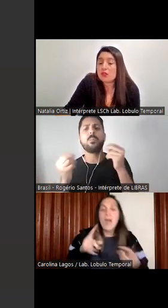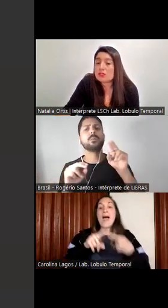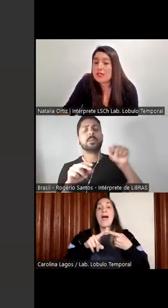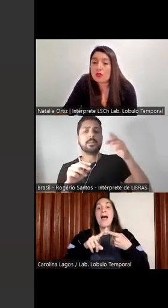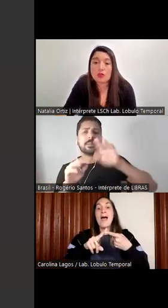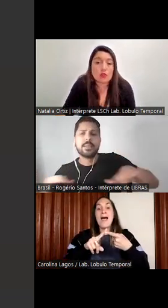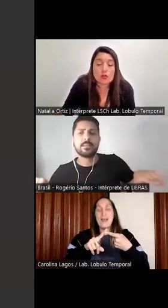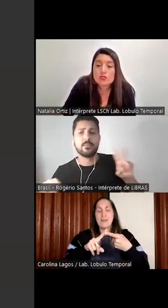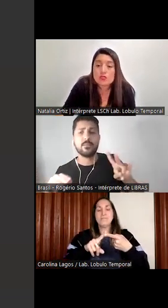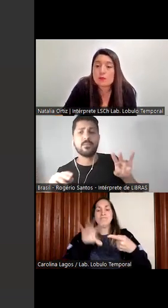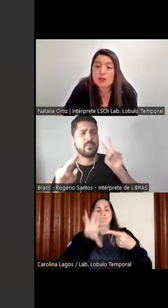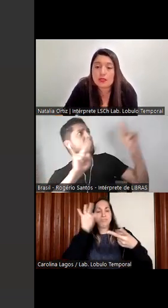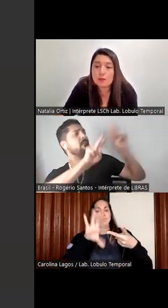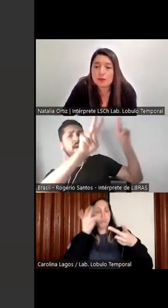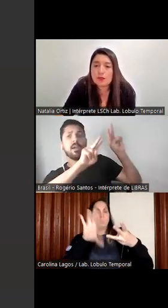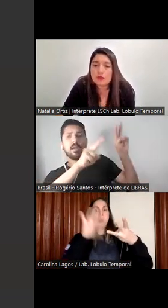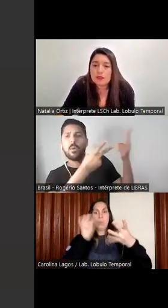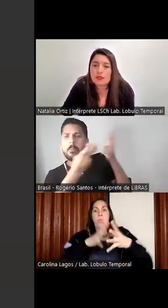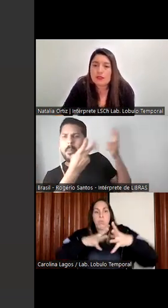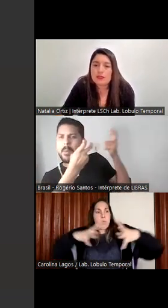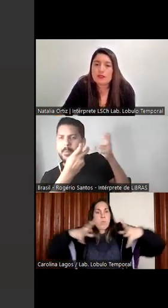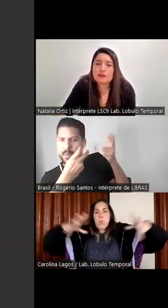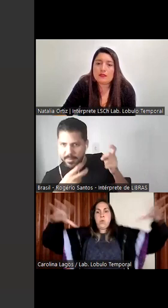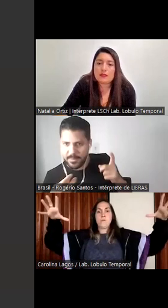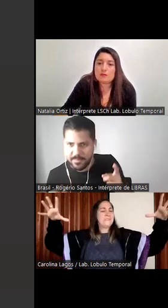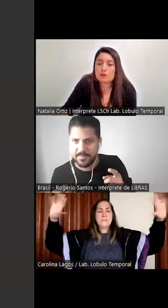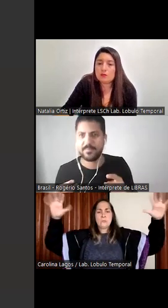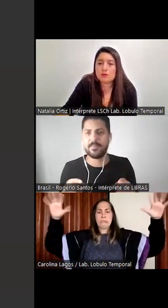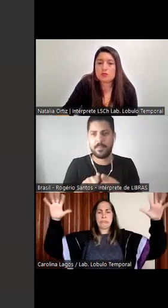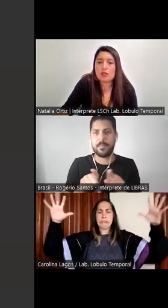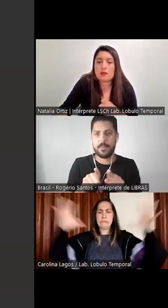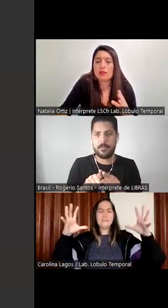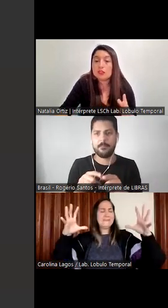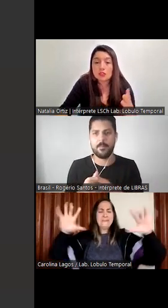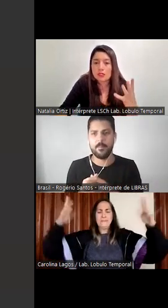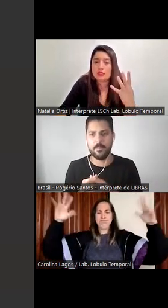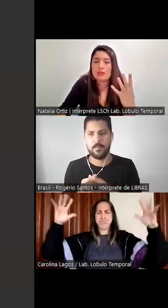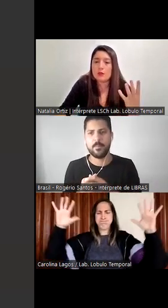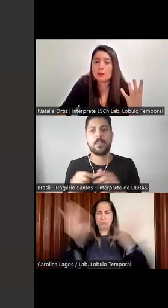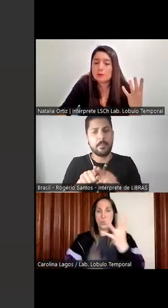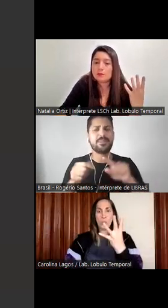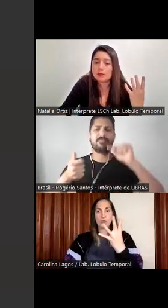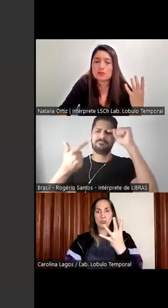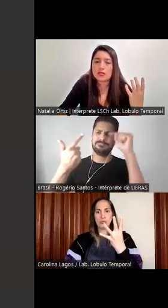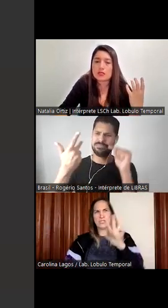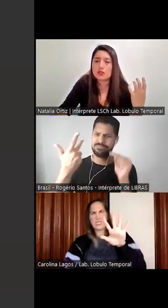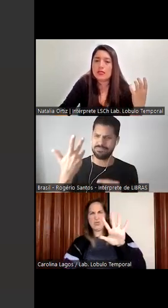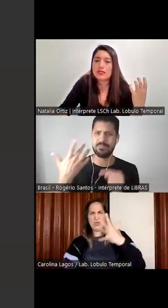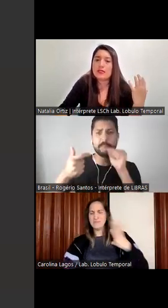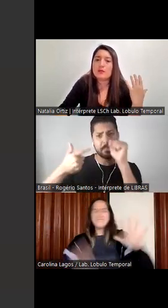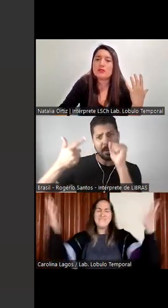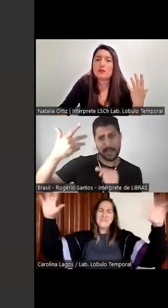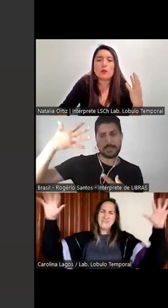días, si conocen algo o no lo conocen, por ejemplo. Y entre muchos elementos que teníamos en